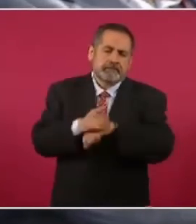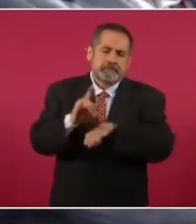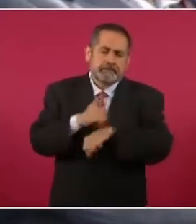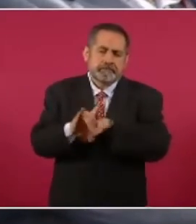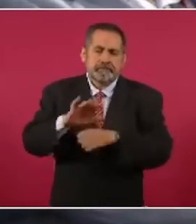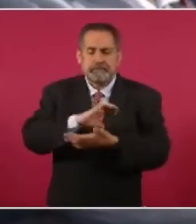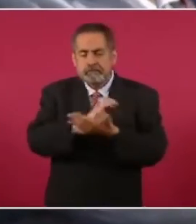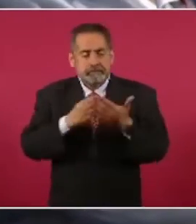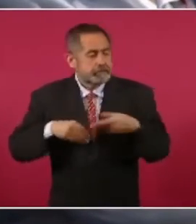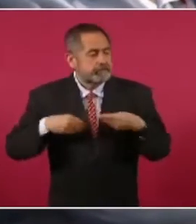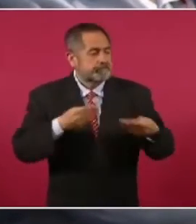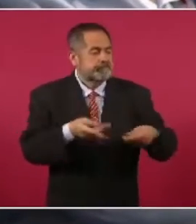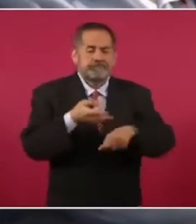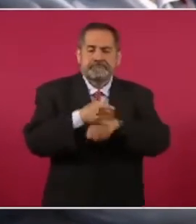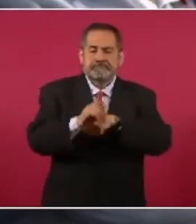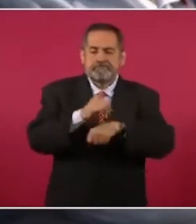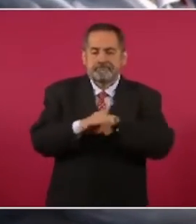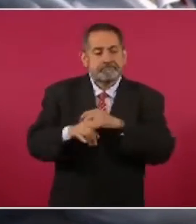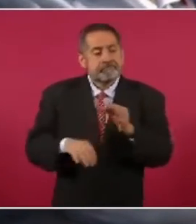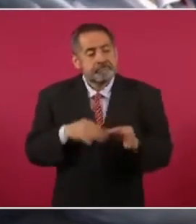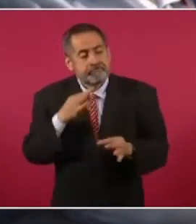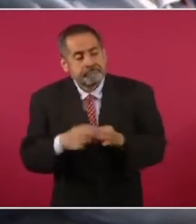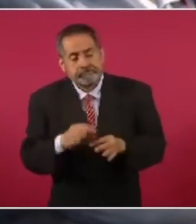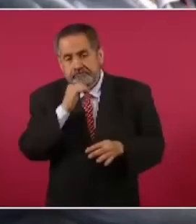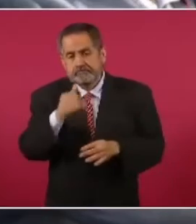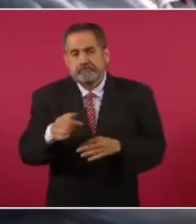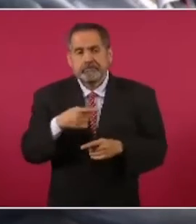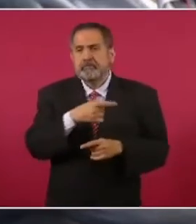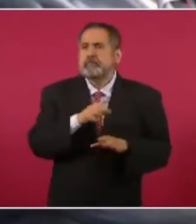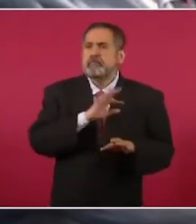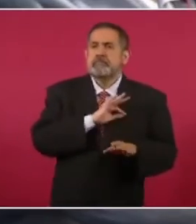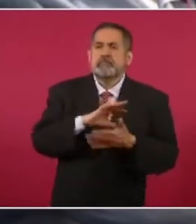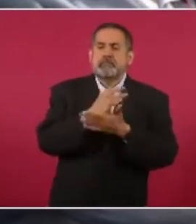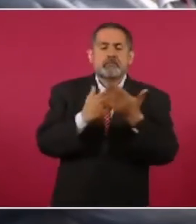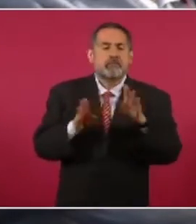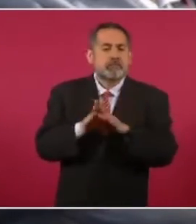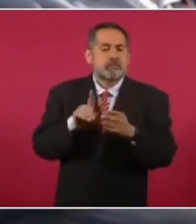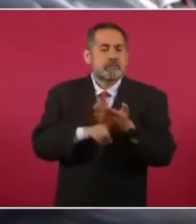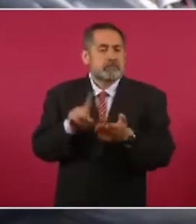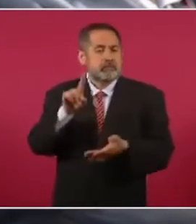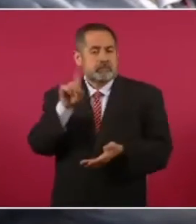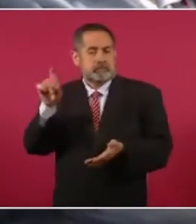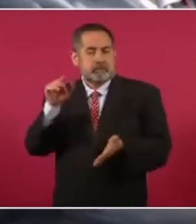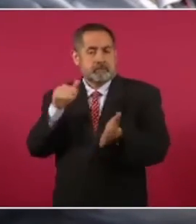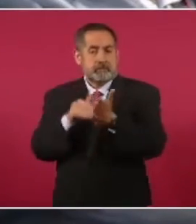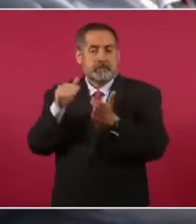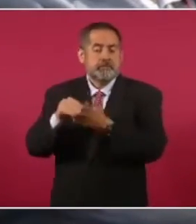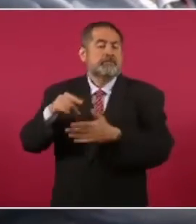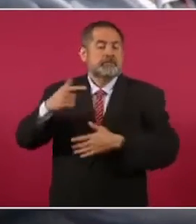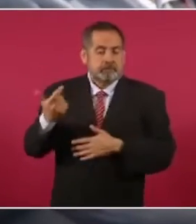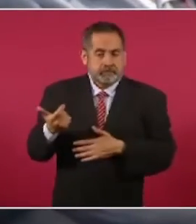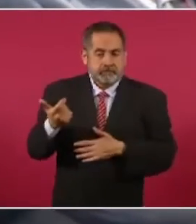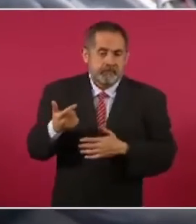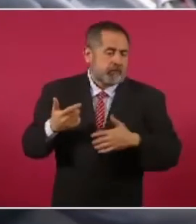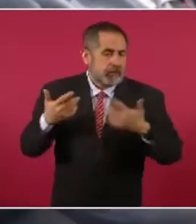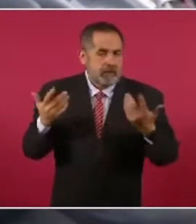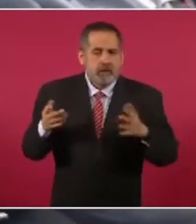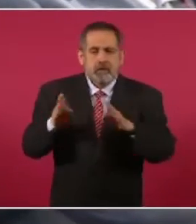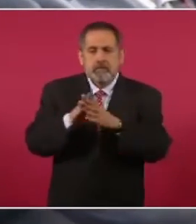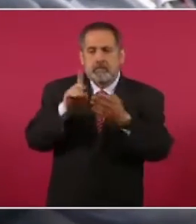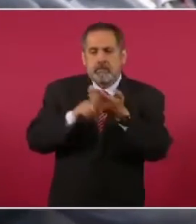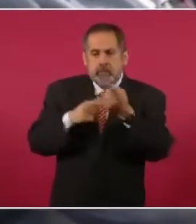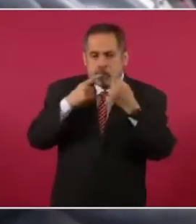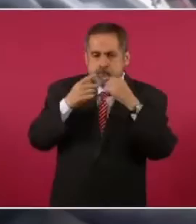este contrato y que de hecho hay incumplimientos, un contrato que asciende a más de 100 millones de pesos y que de alguna manera